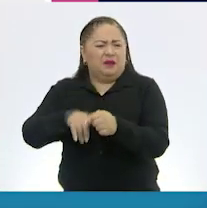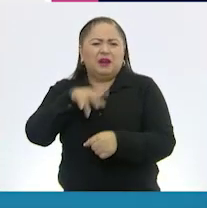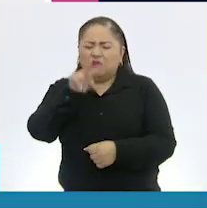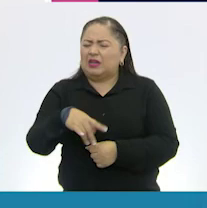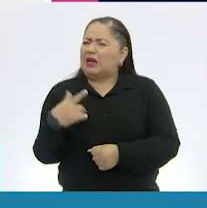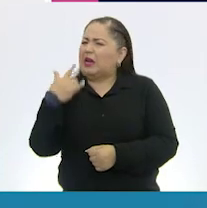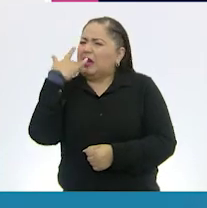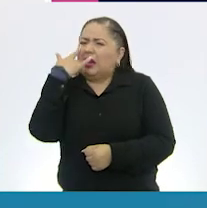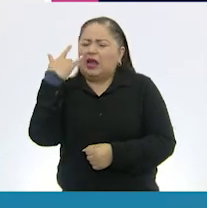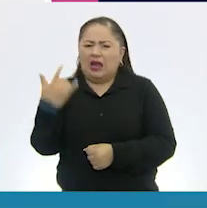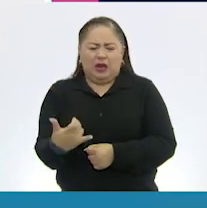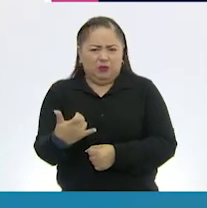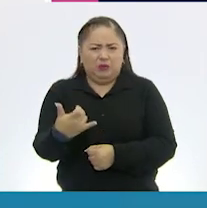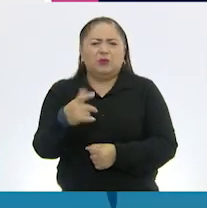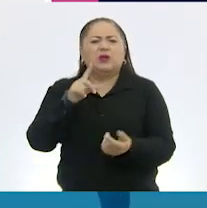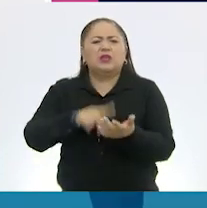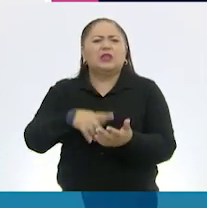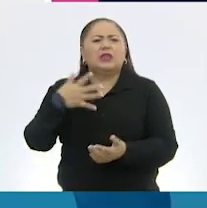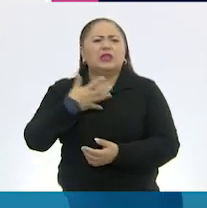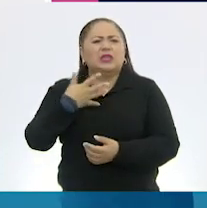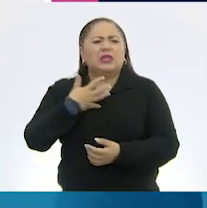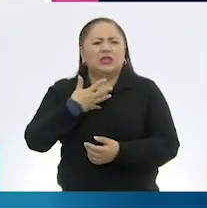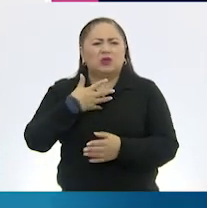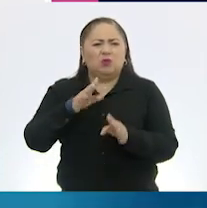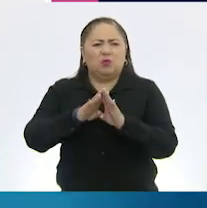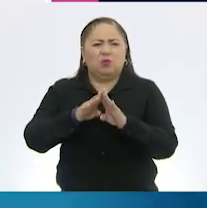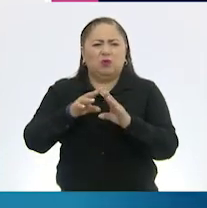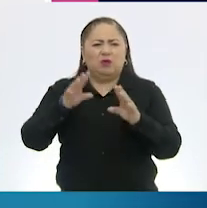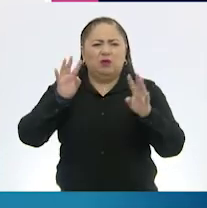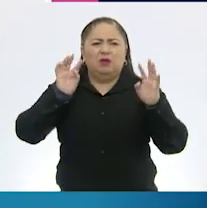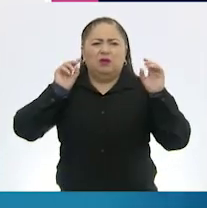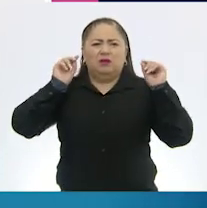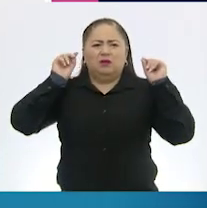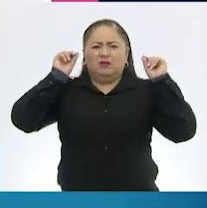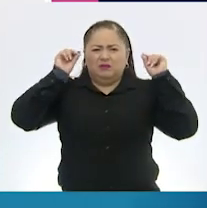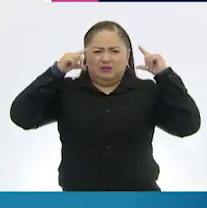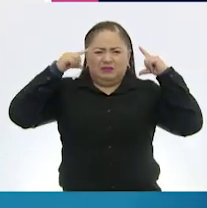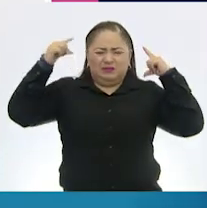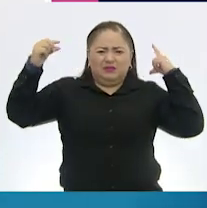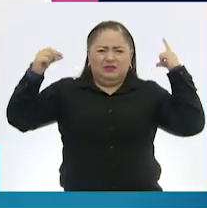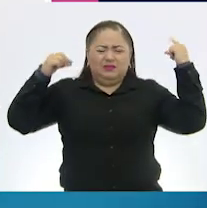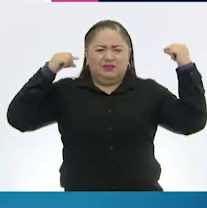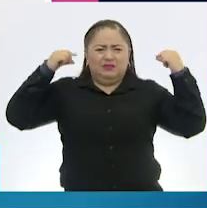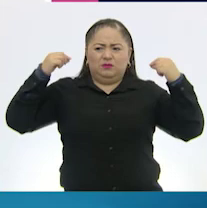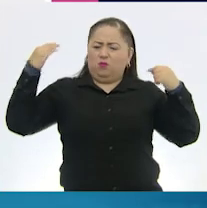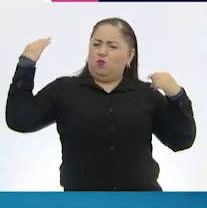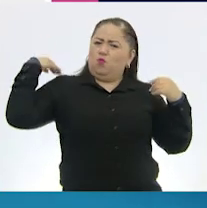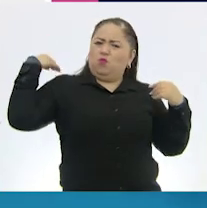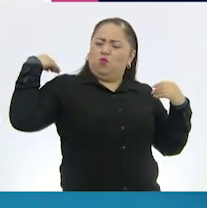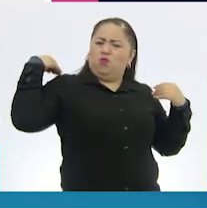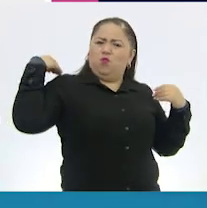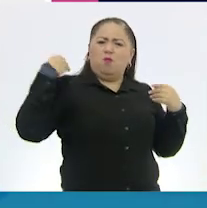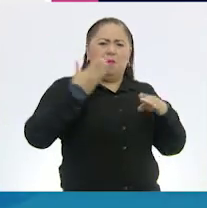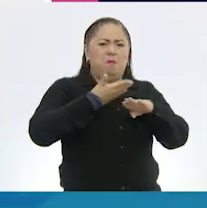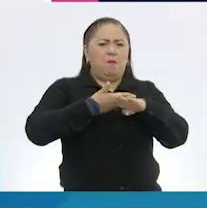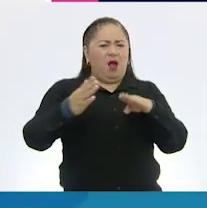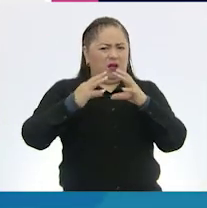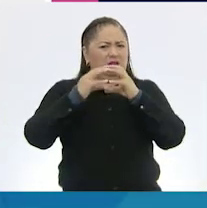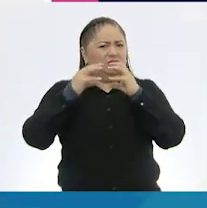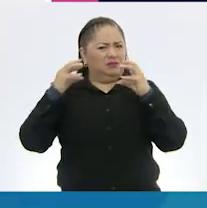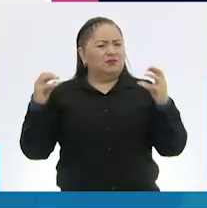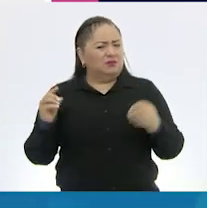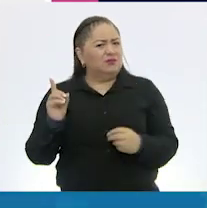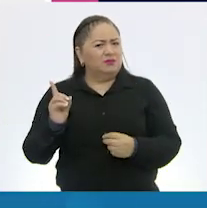rarísimo, tiene como unas ramas en la cabeza. En realidad lo que son sus pulmones, son branquias, por ahí